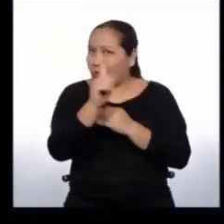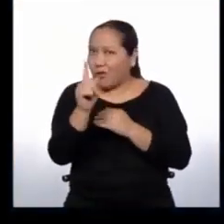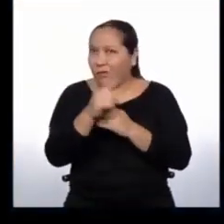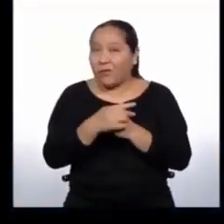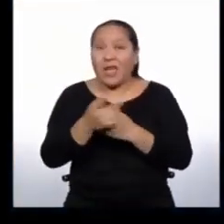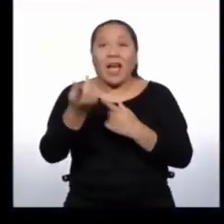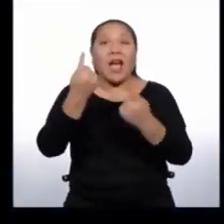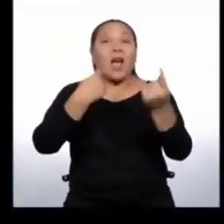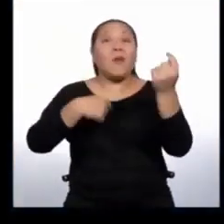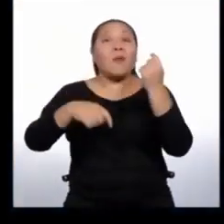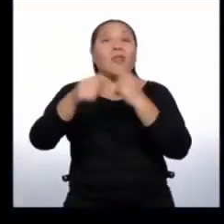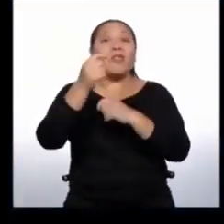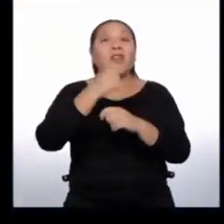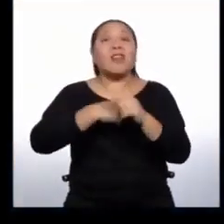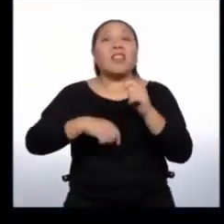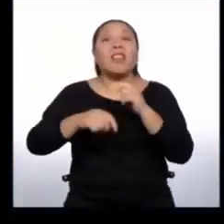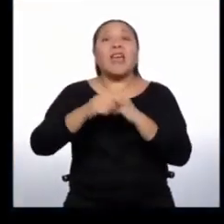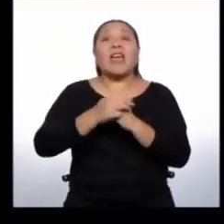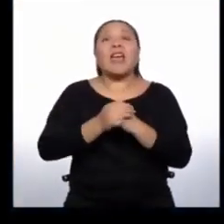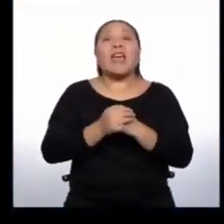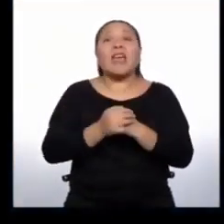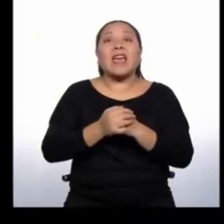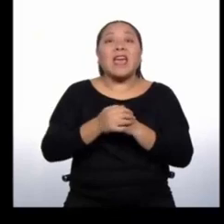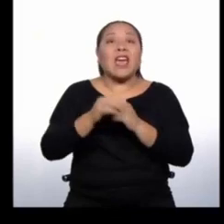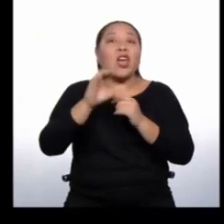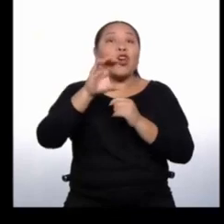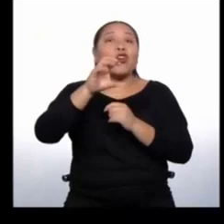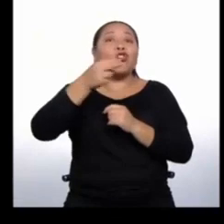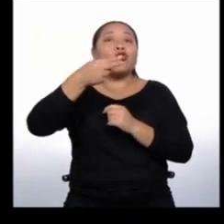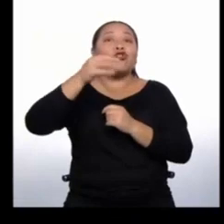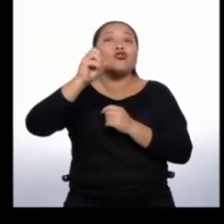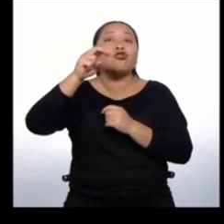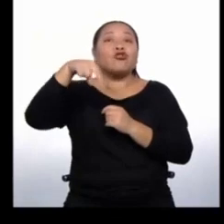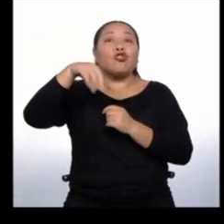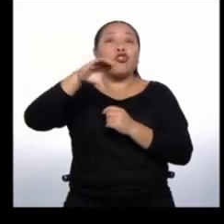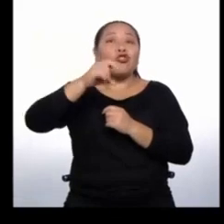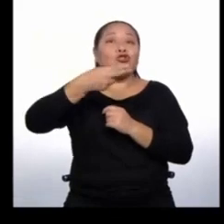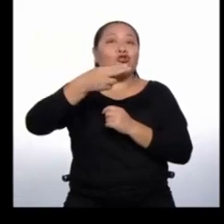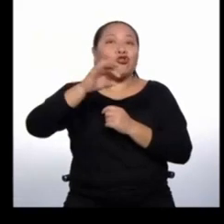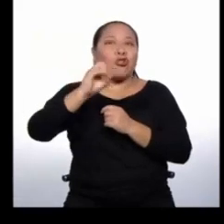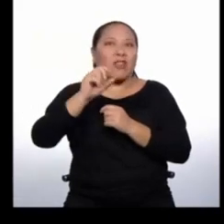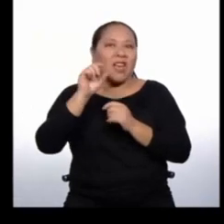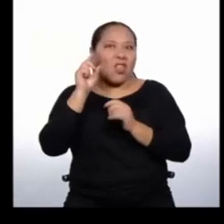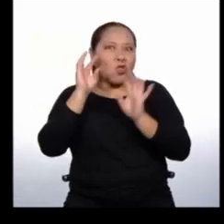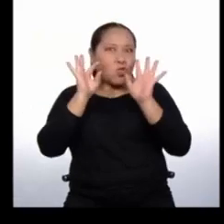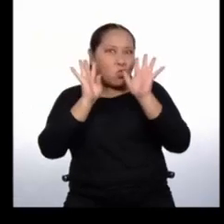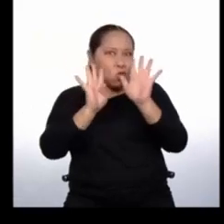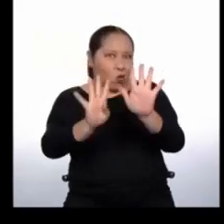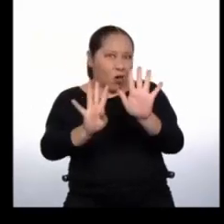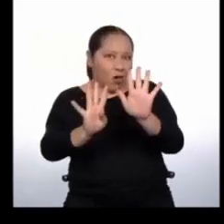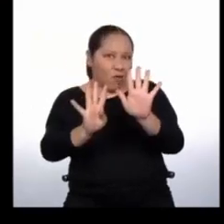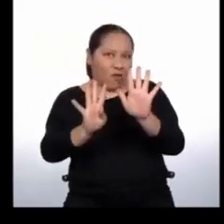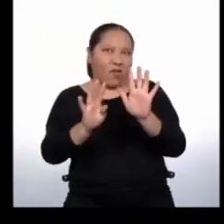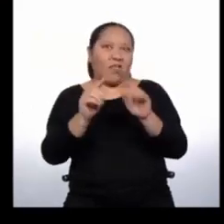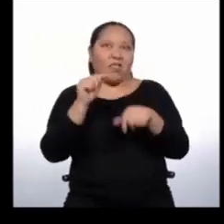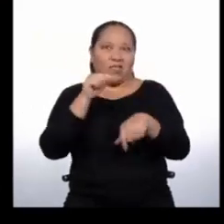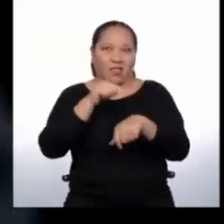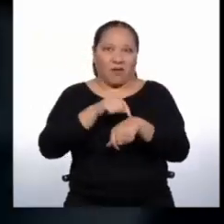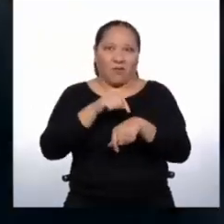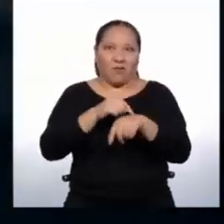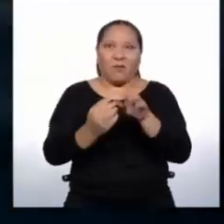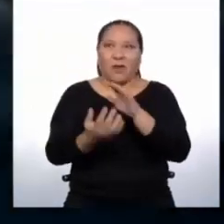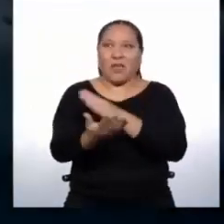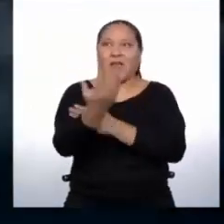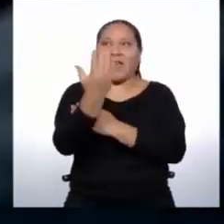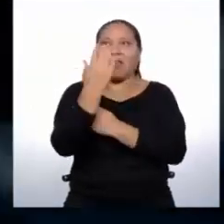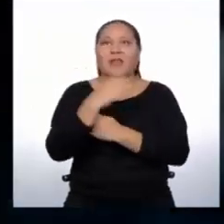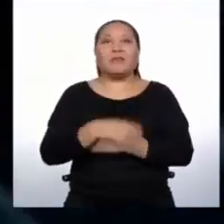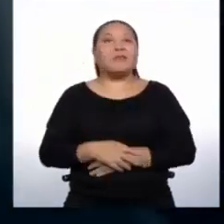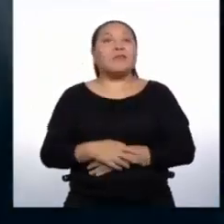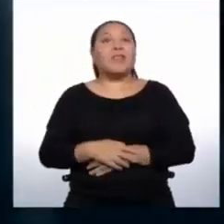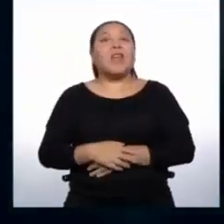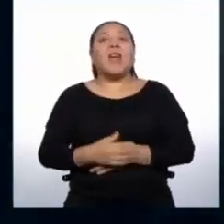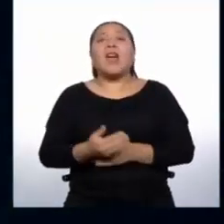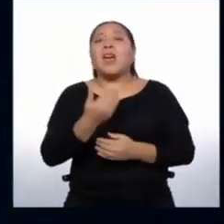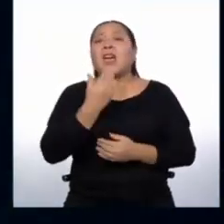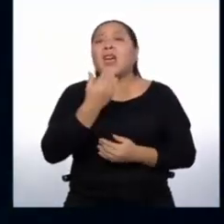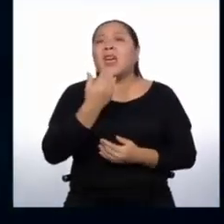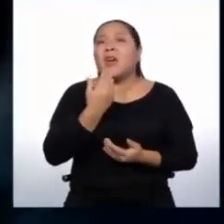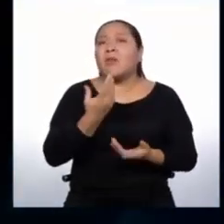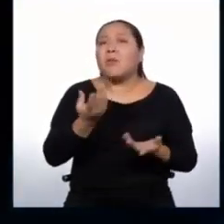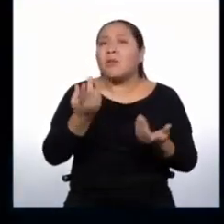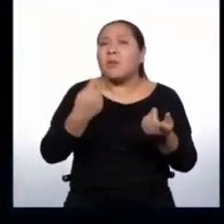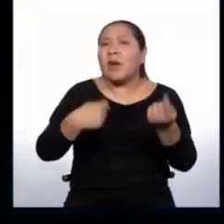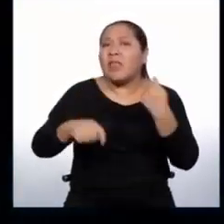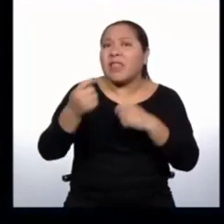de sanguito de ñajú y choncholíes marcaba las 9, hora de canónigos. La tamalera era anuncio de las